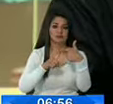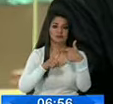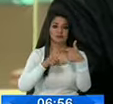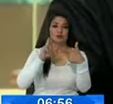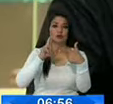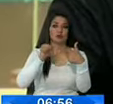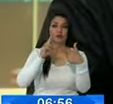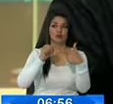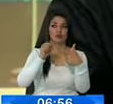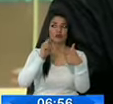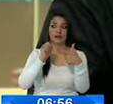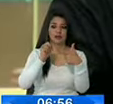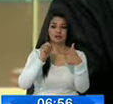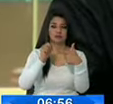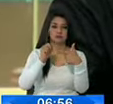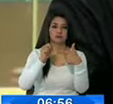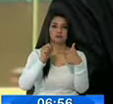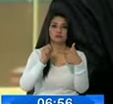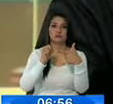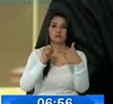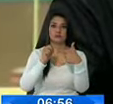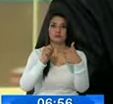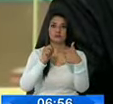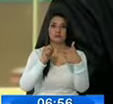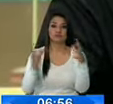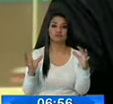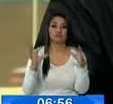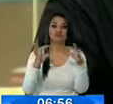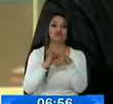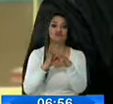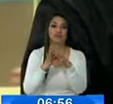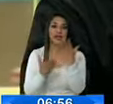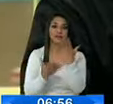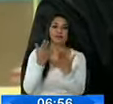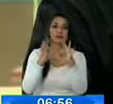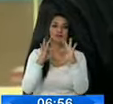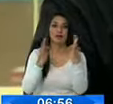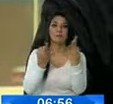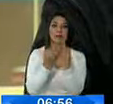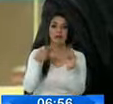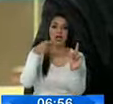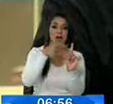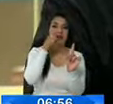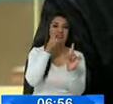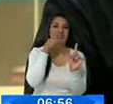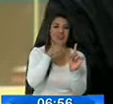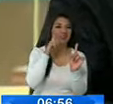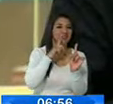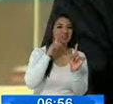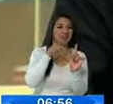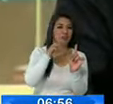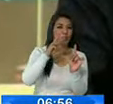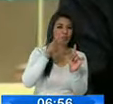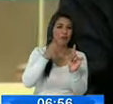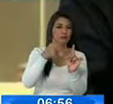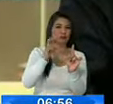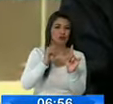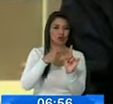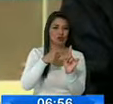Rubén, se ha determinado un vínculo directo de familiar de Guacho, y 2